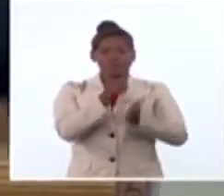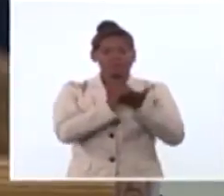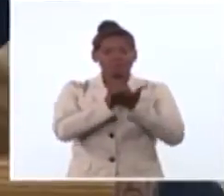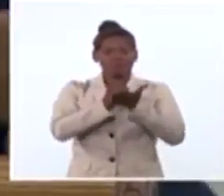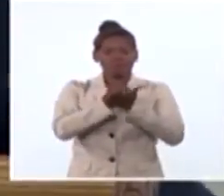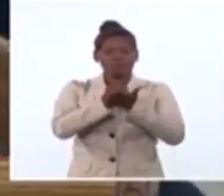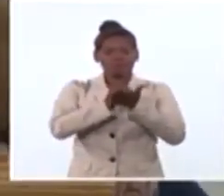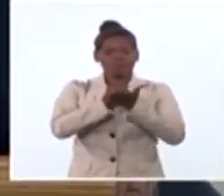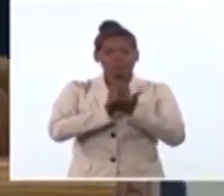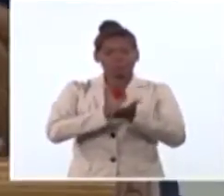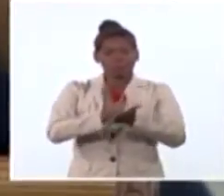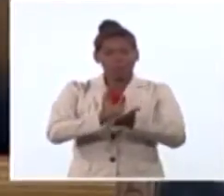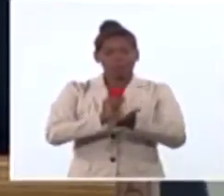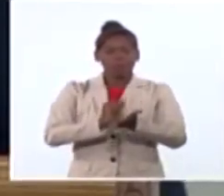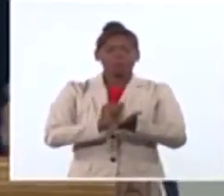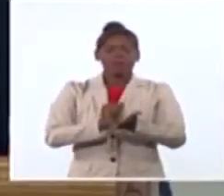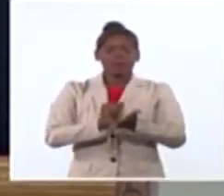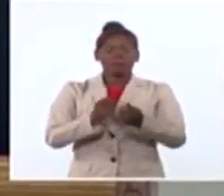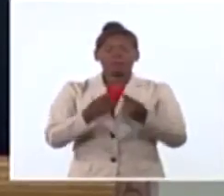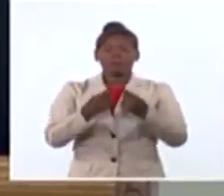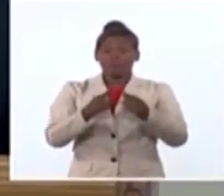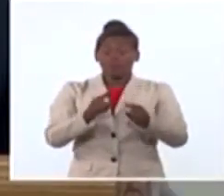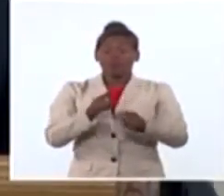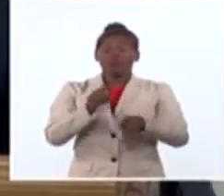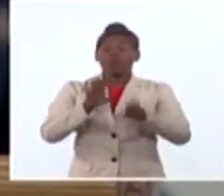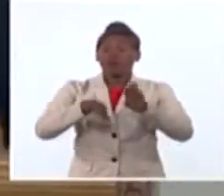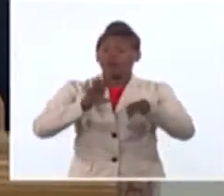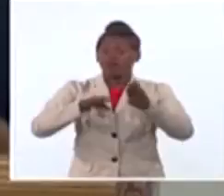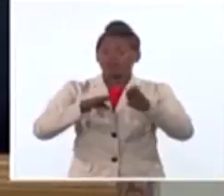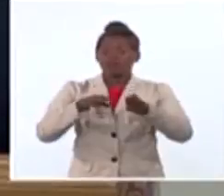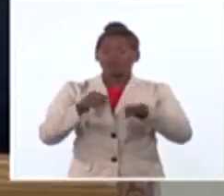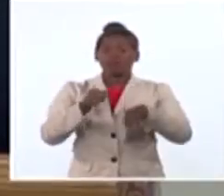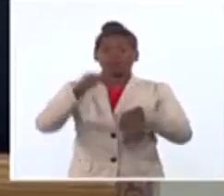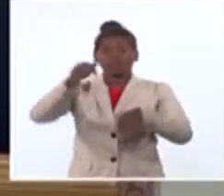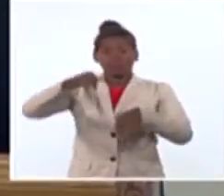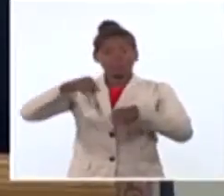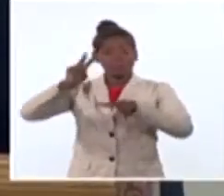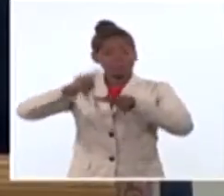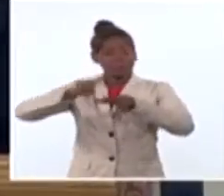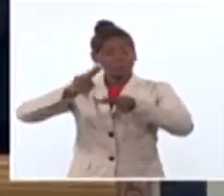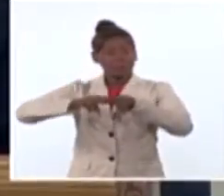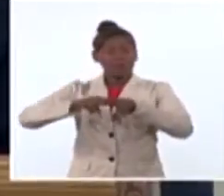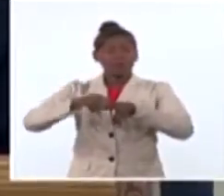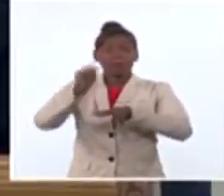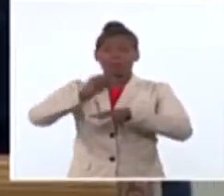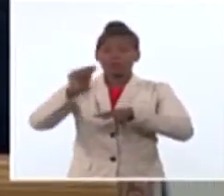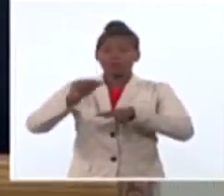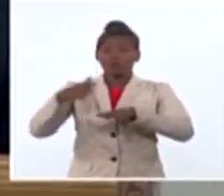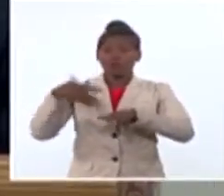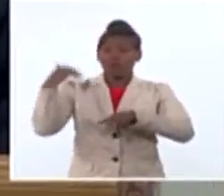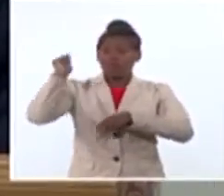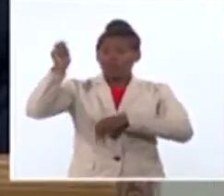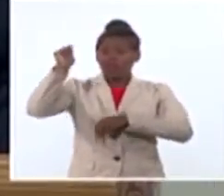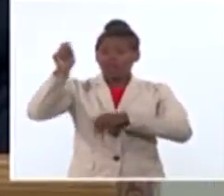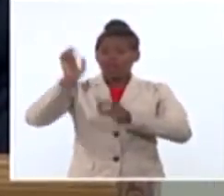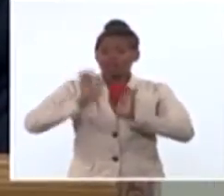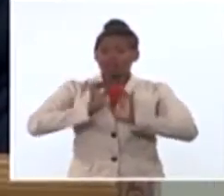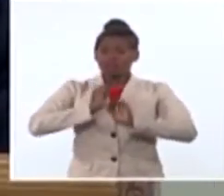participen los diplomáticos acreditados en La Habana en acciones ilegales de esta